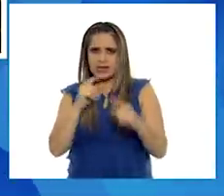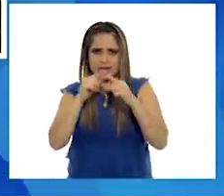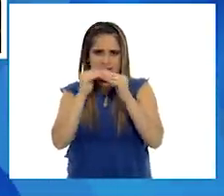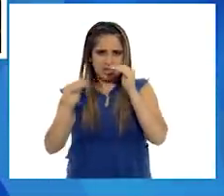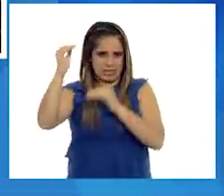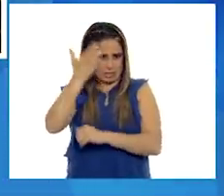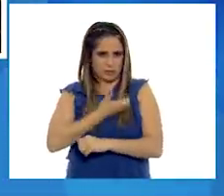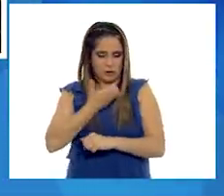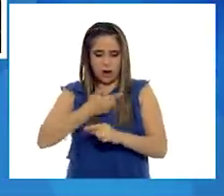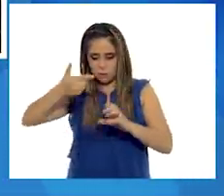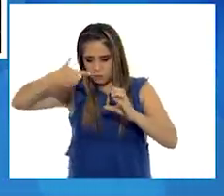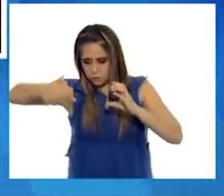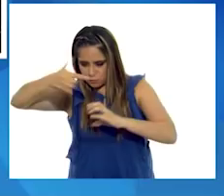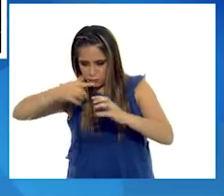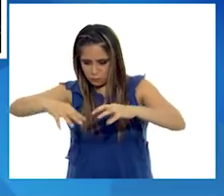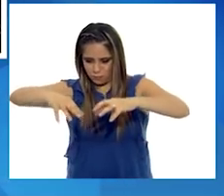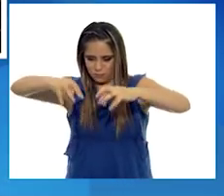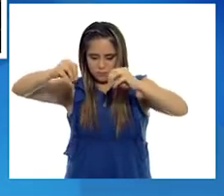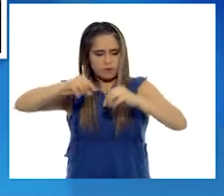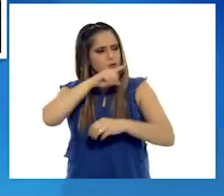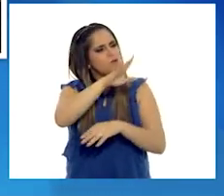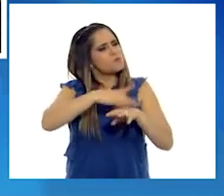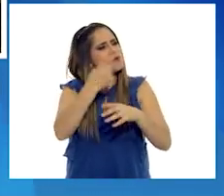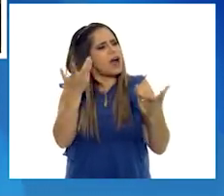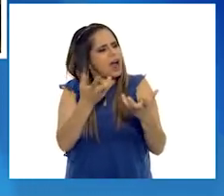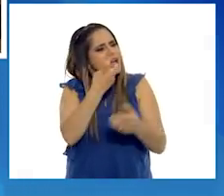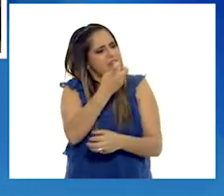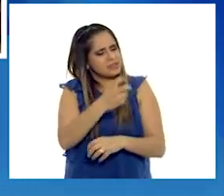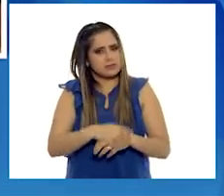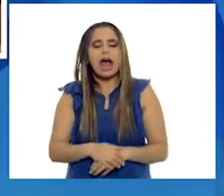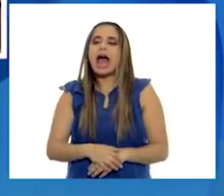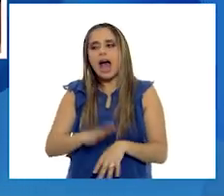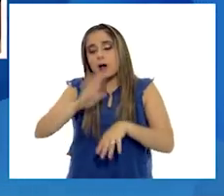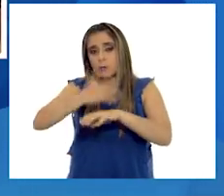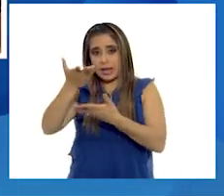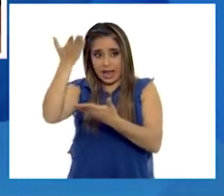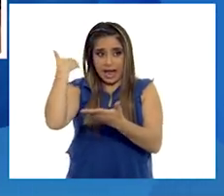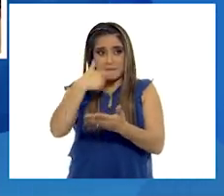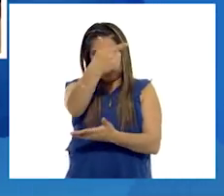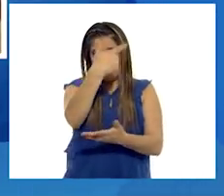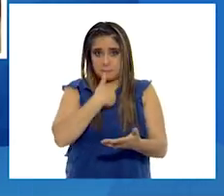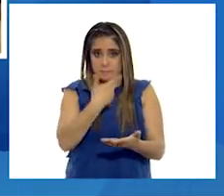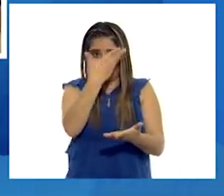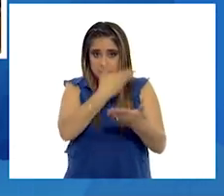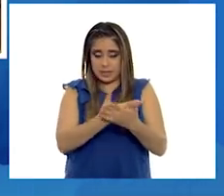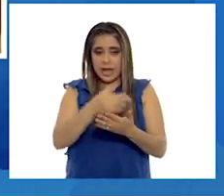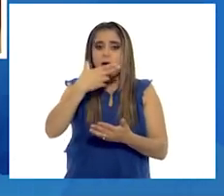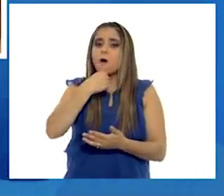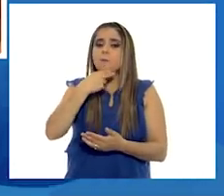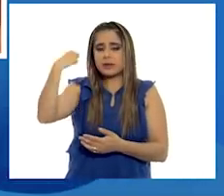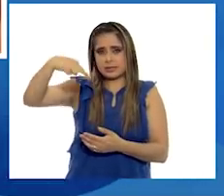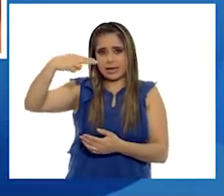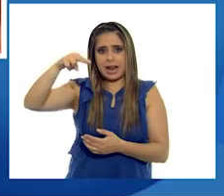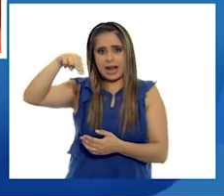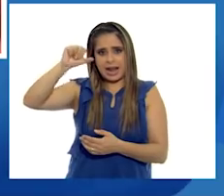Petra? Porque en aquel tiempo me la pidió que la hiciera don Nazario Ortiz Garza.